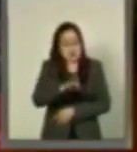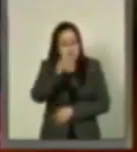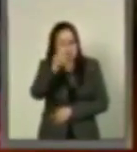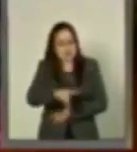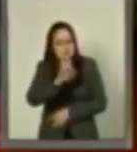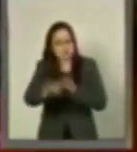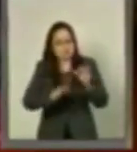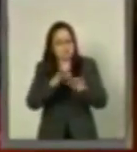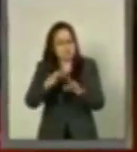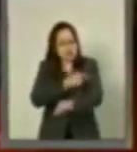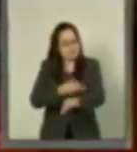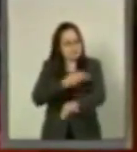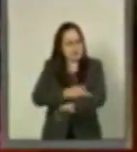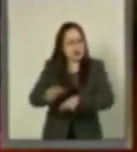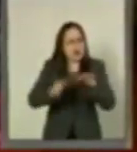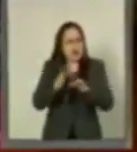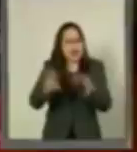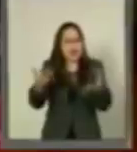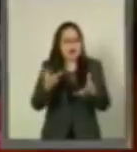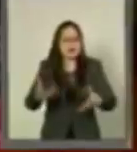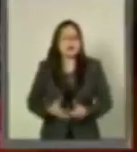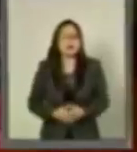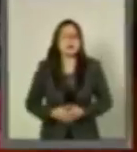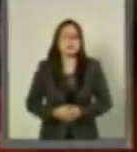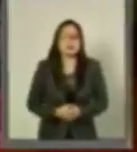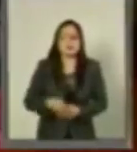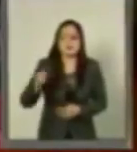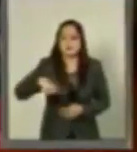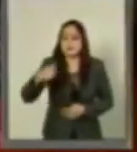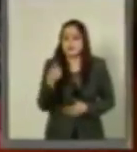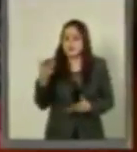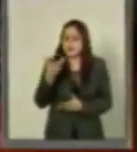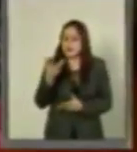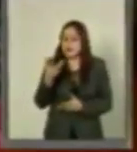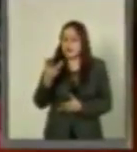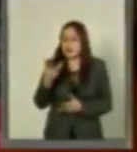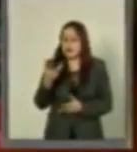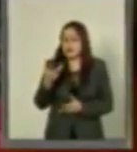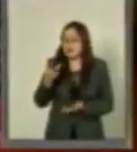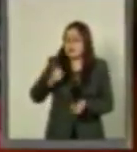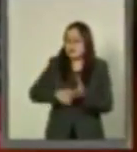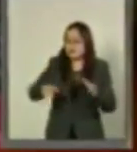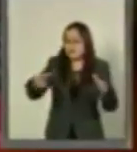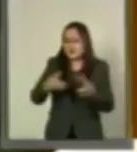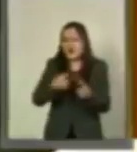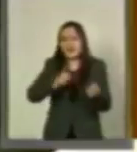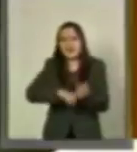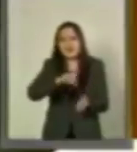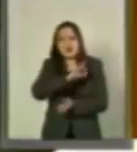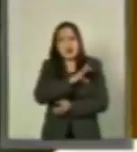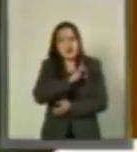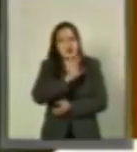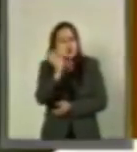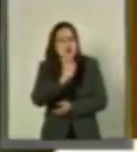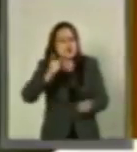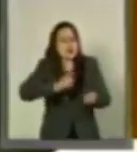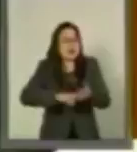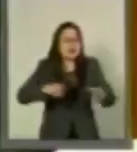respuesta? Y que no estén necesariamente con el temor que a usted le